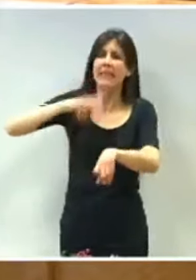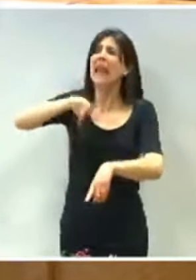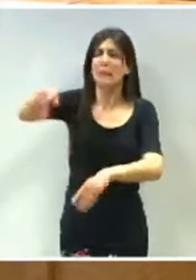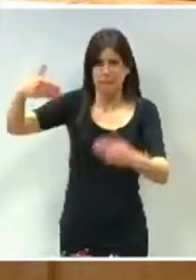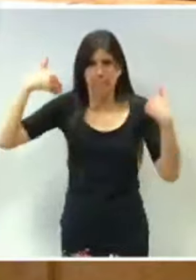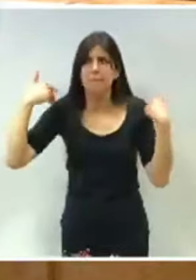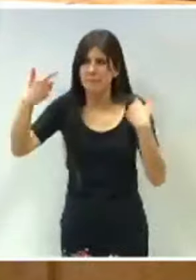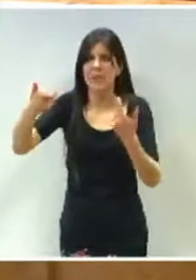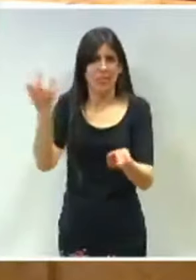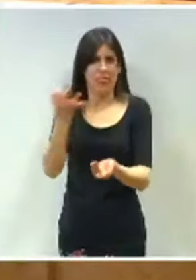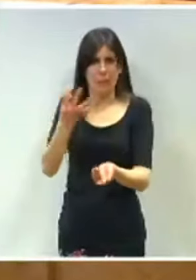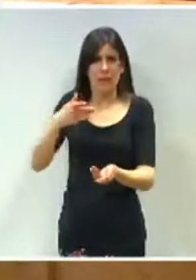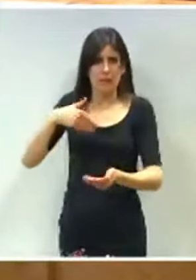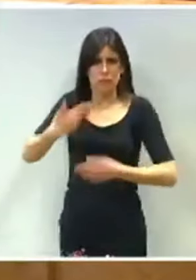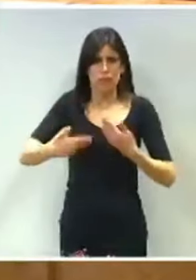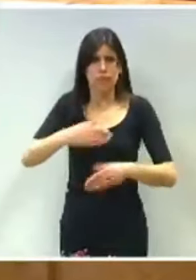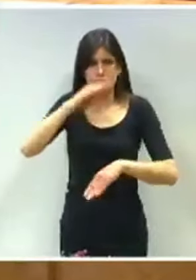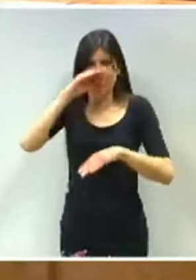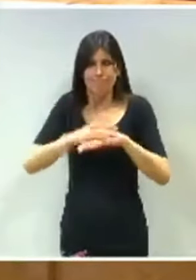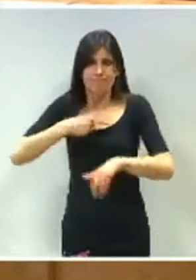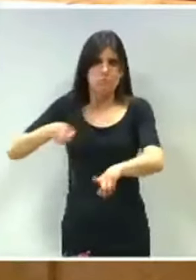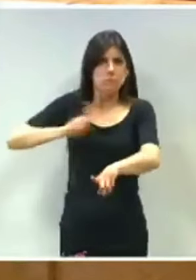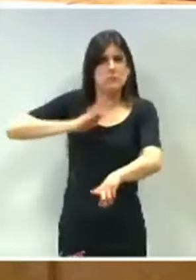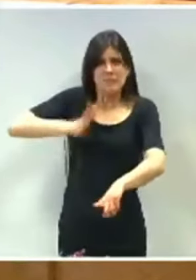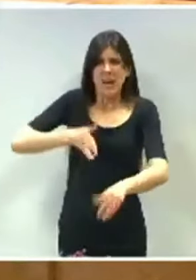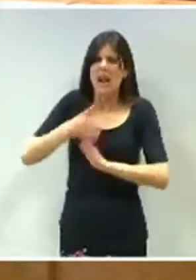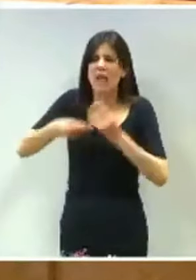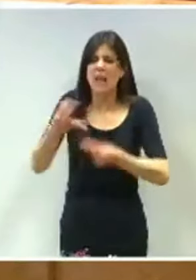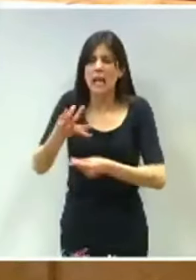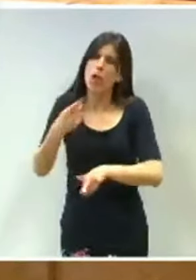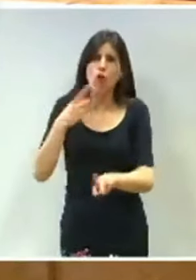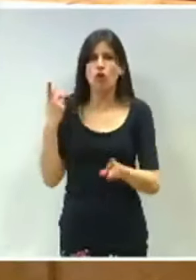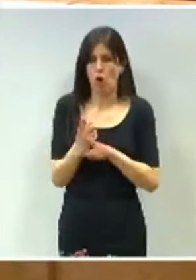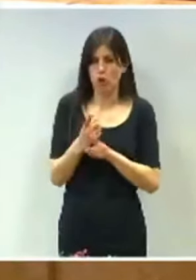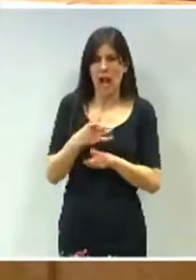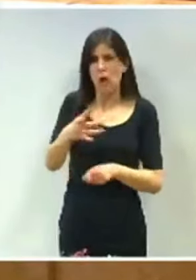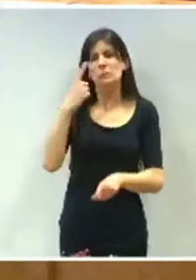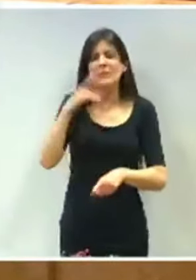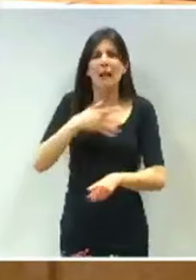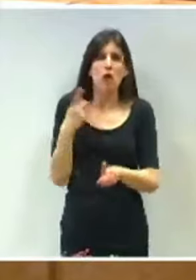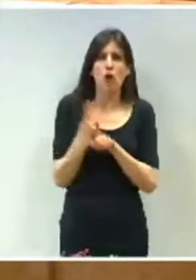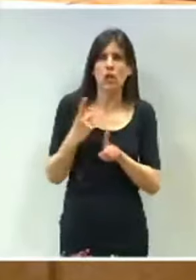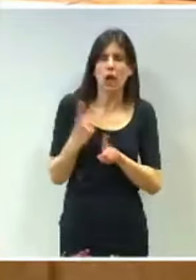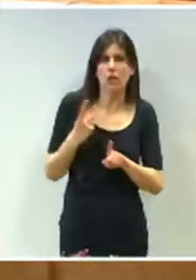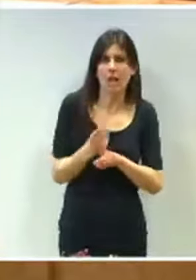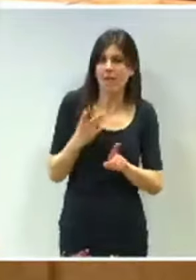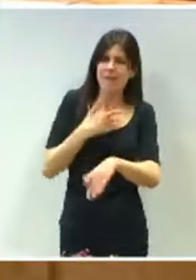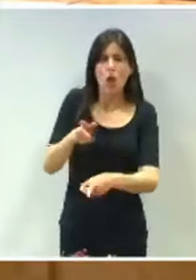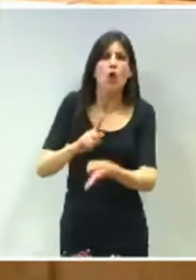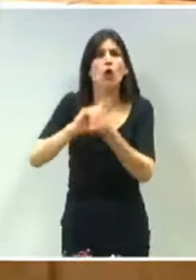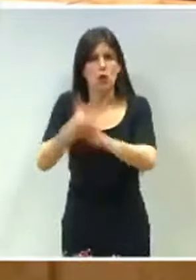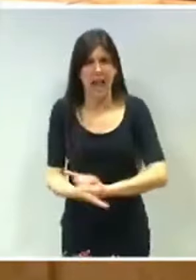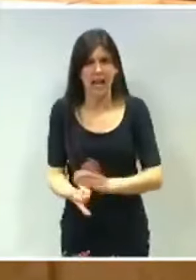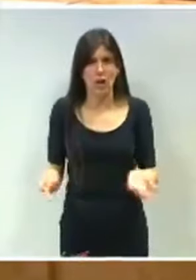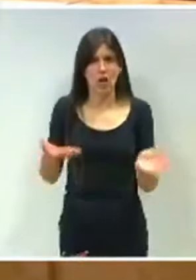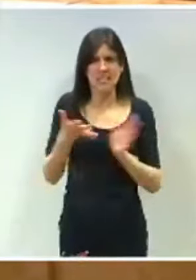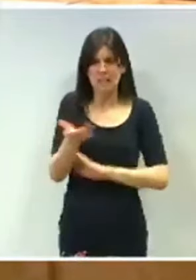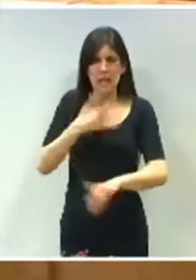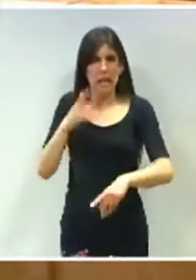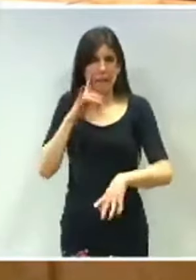pero qué van a hacer ustedes pues seguramente votar en contra porque ustedes lo que quieren es precisamente lo contrario que todo sea